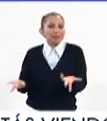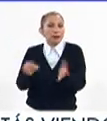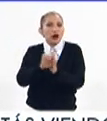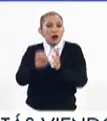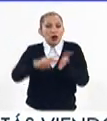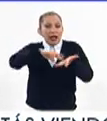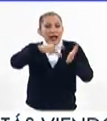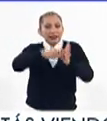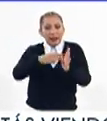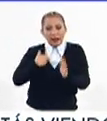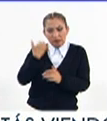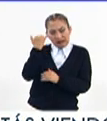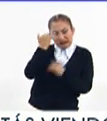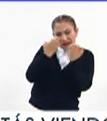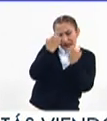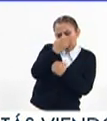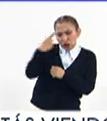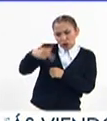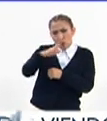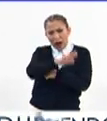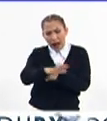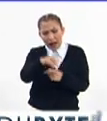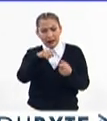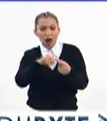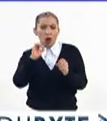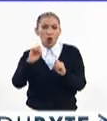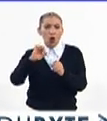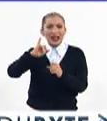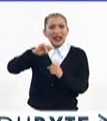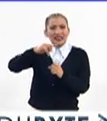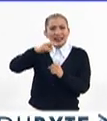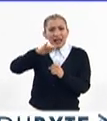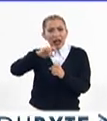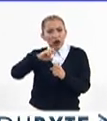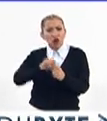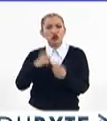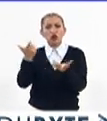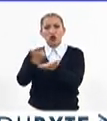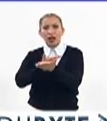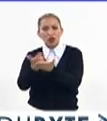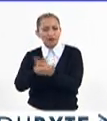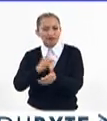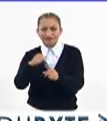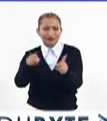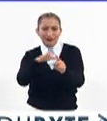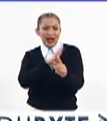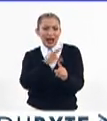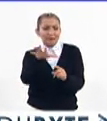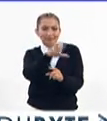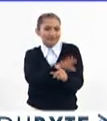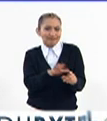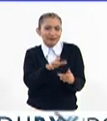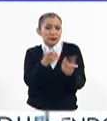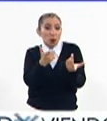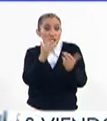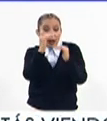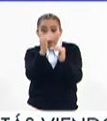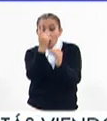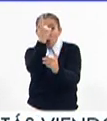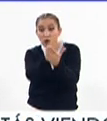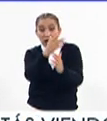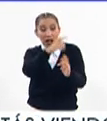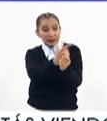tener arquitectos que resuelvan problemas de su ramo, ingenieros, contadores, en fin. Creo que ahí en esa parte no hay una